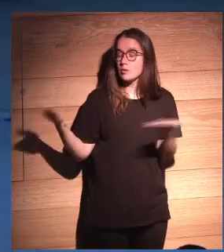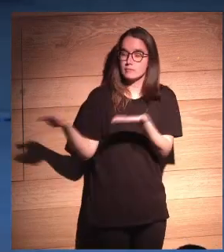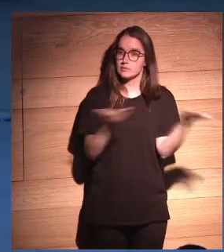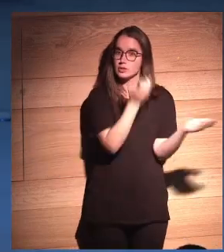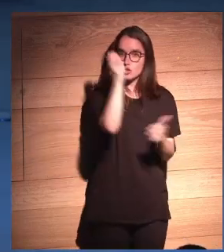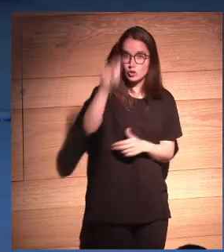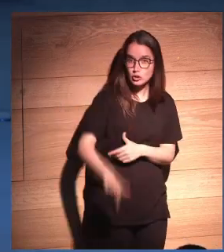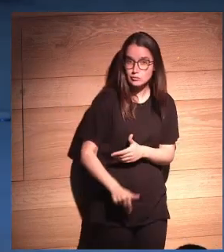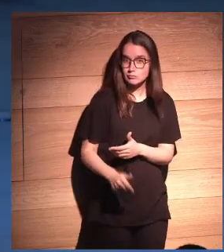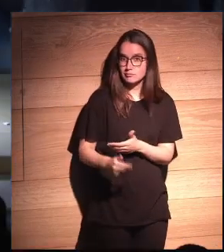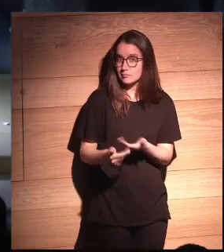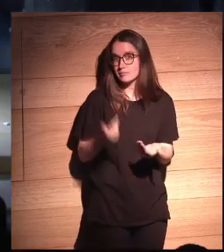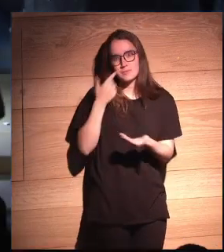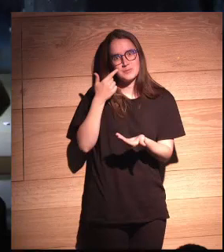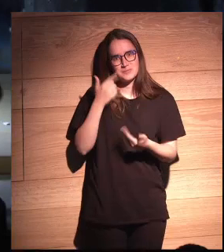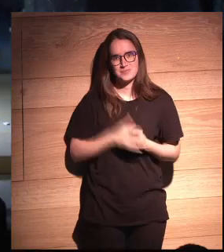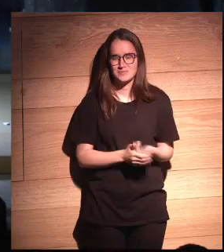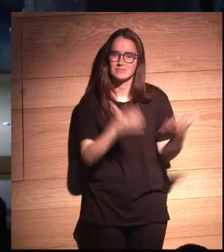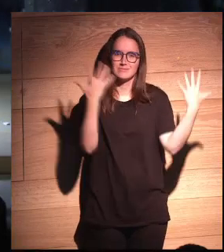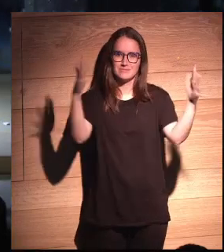aquí está Jon y os dejo con él.